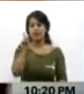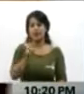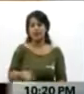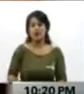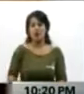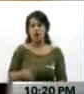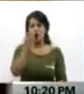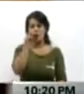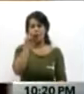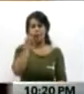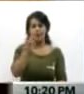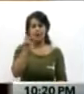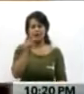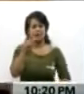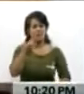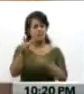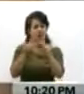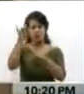Herminio sigue mandando.